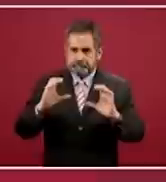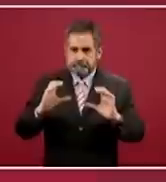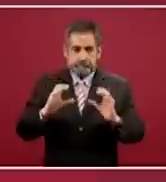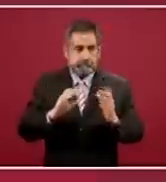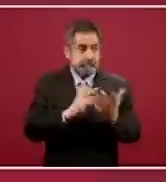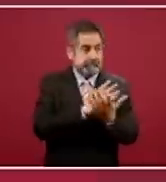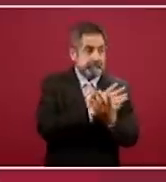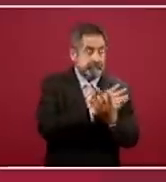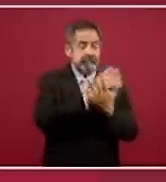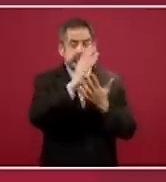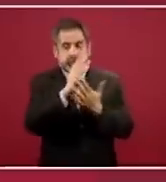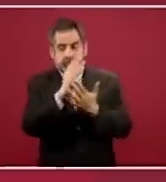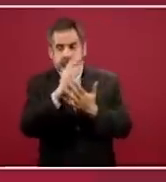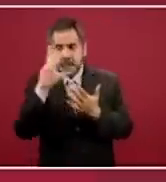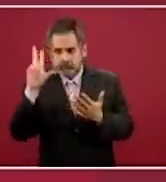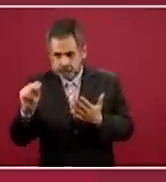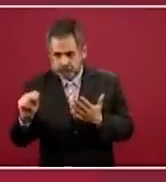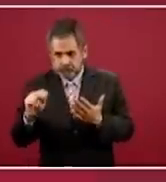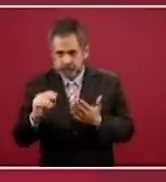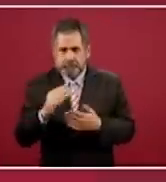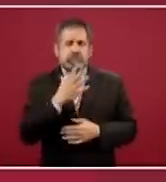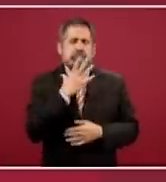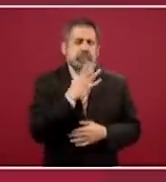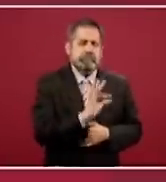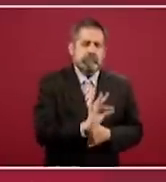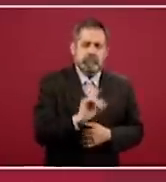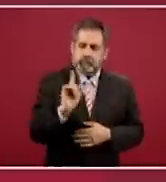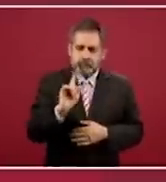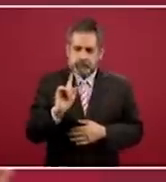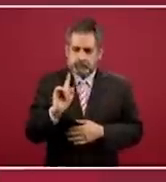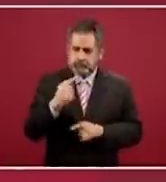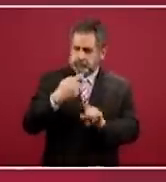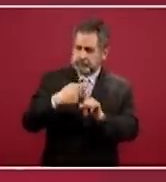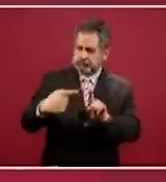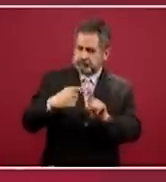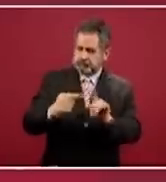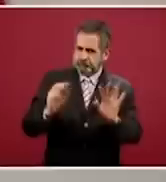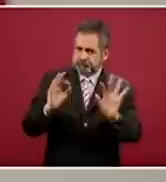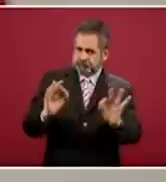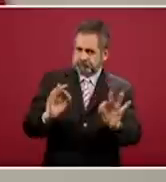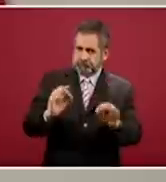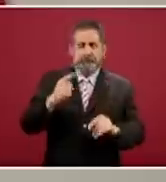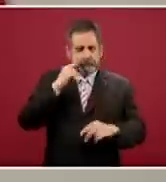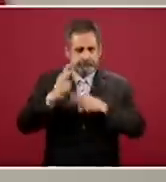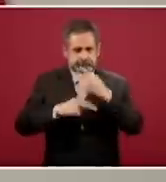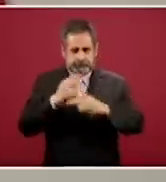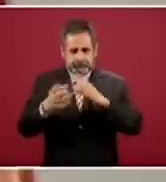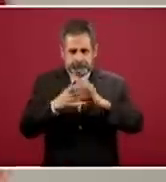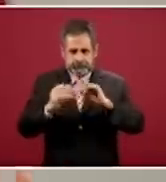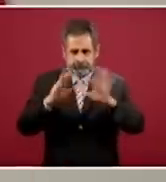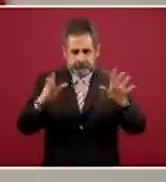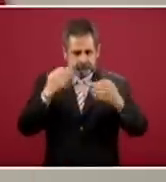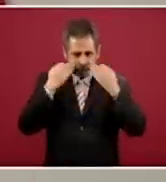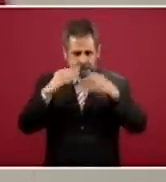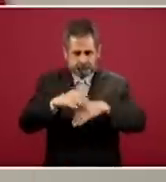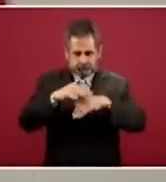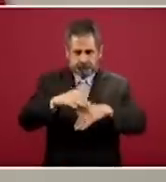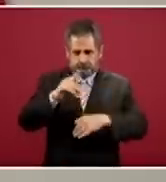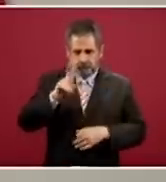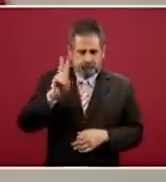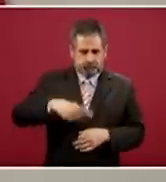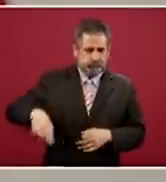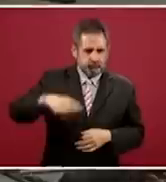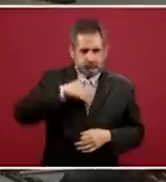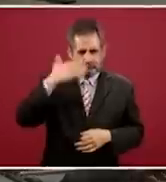más y no hacer de menos. Lo voy a poner como metáfora, como ejemplo ilustrativo, algo muy vivencial que todos